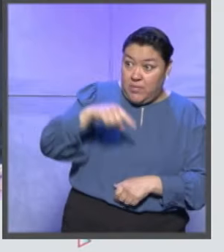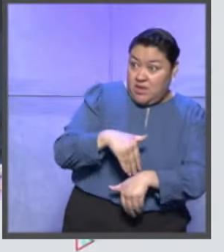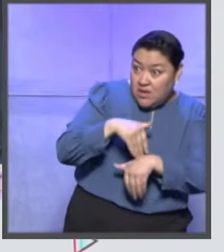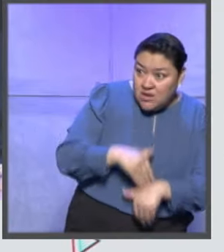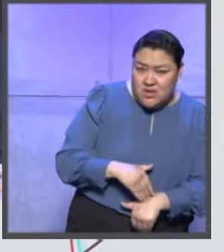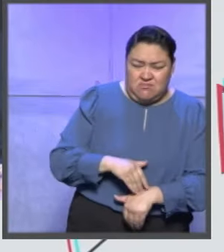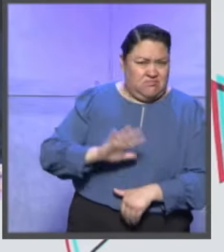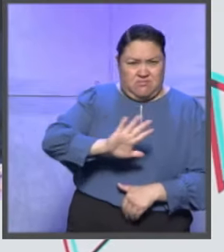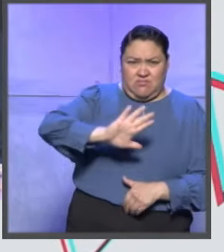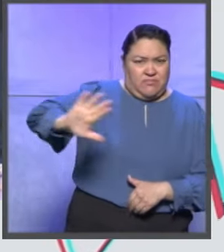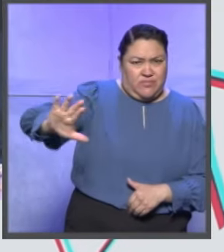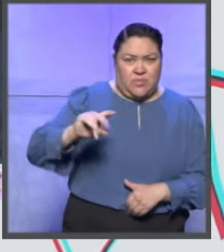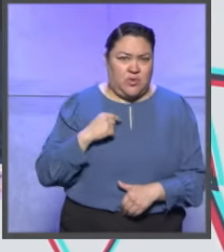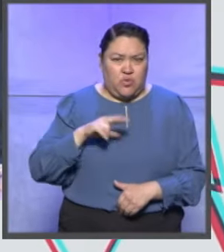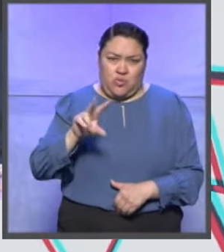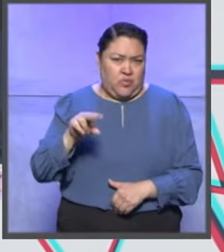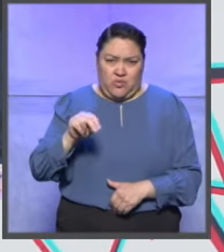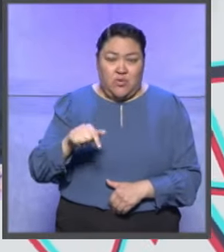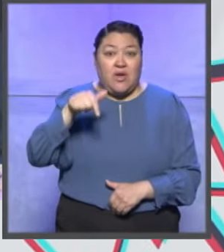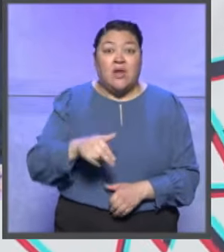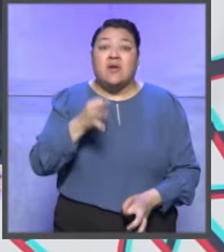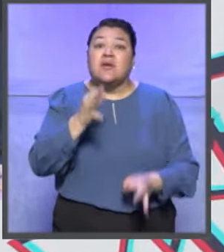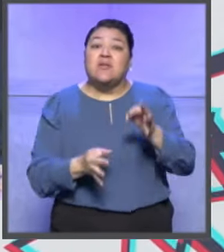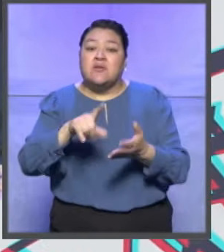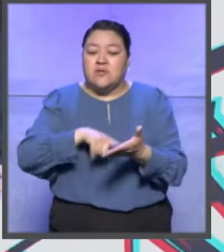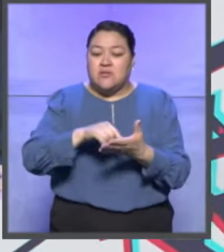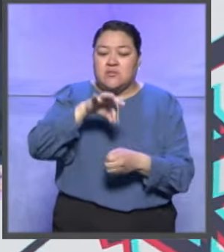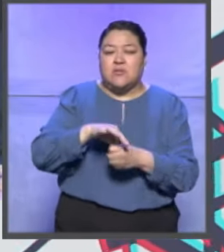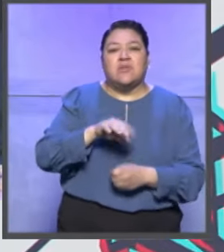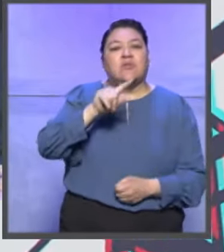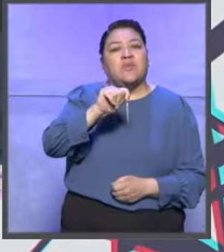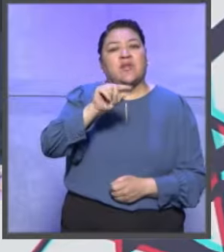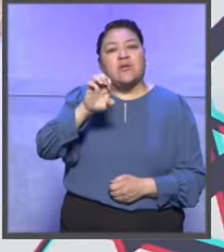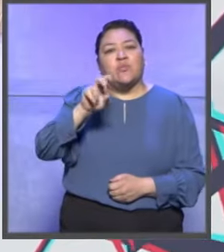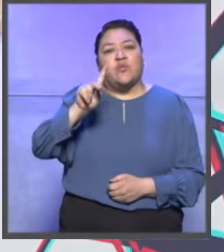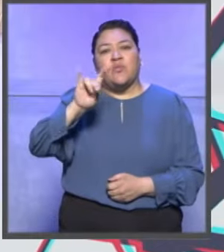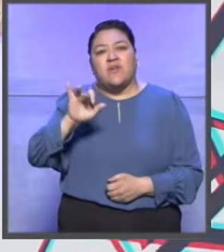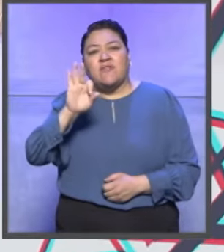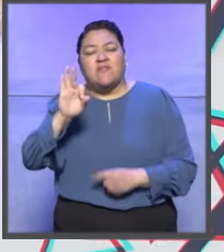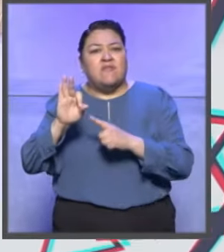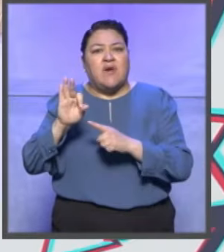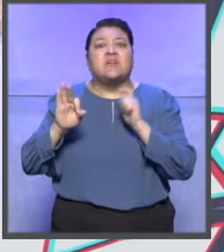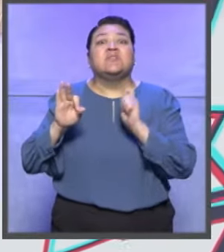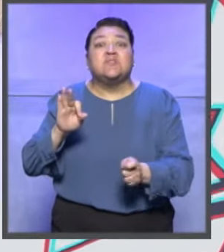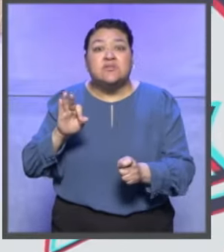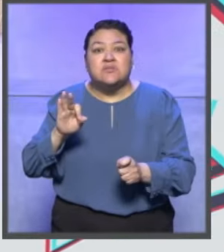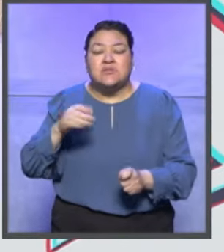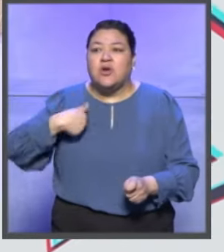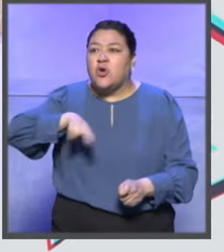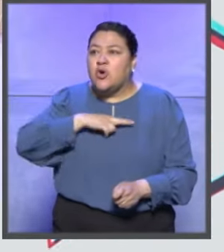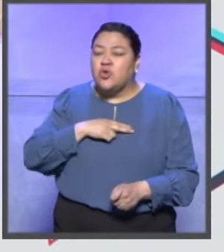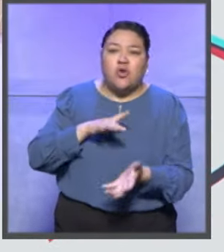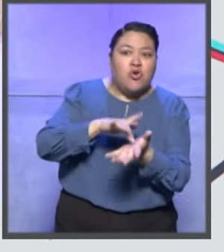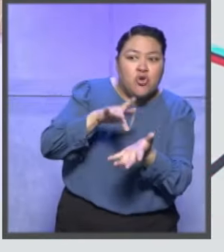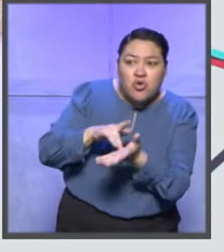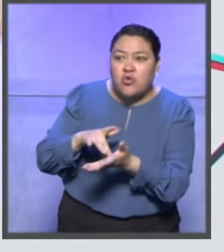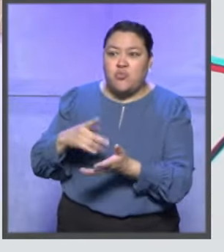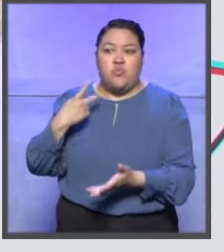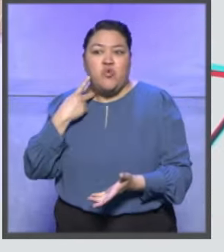qué hacer o cómo votar. Aclaró que el Tribunal Electoral del Poder Judicial de la Federación no es un